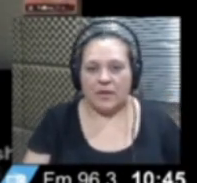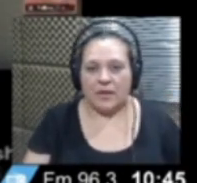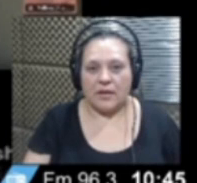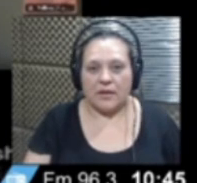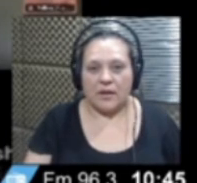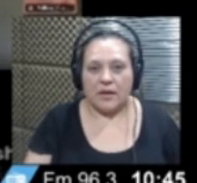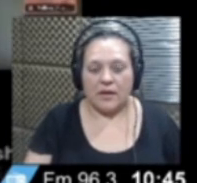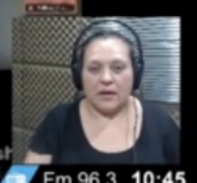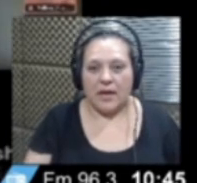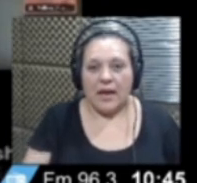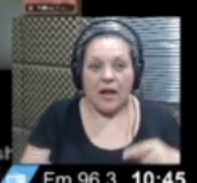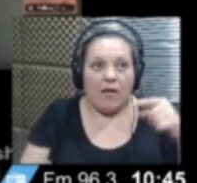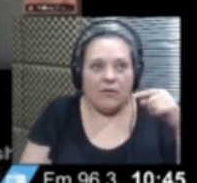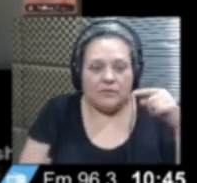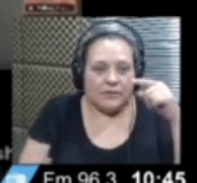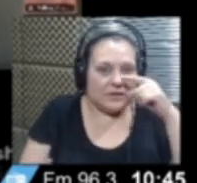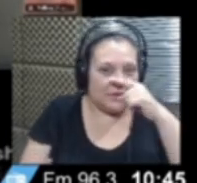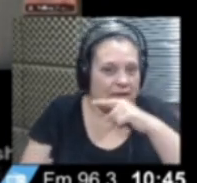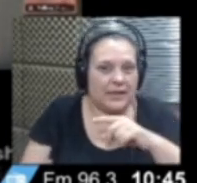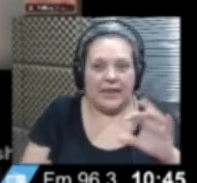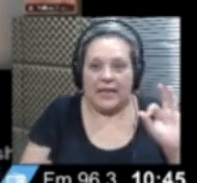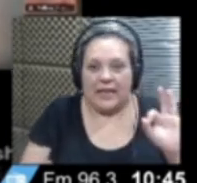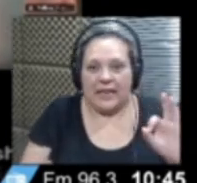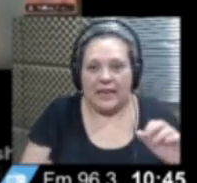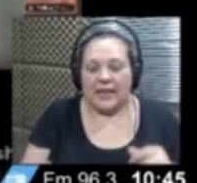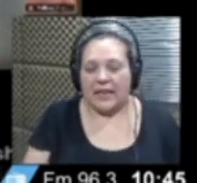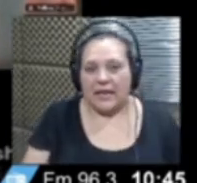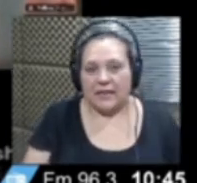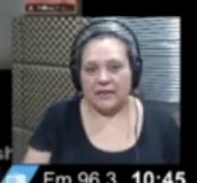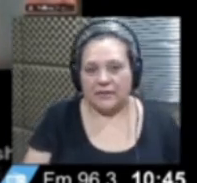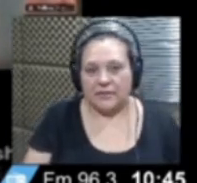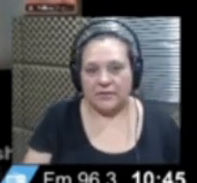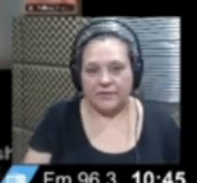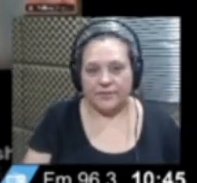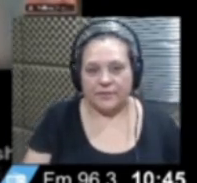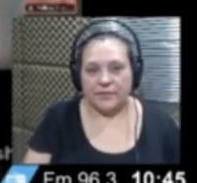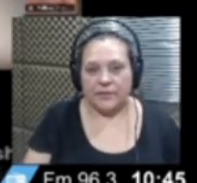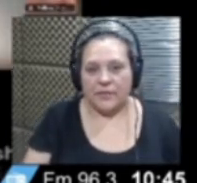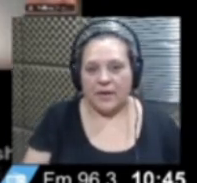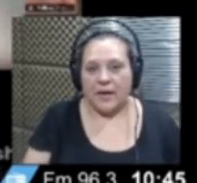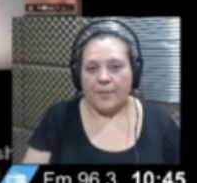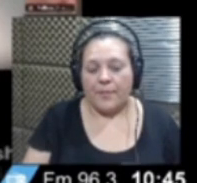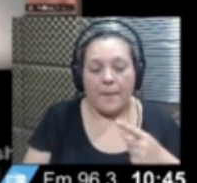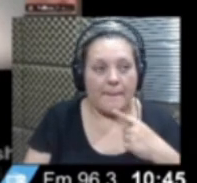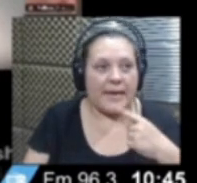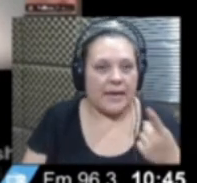de esa década nosotros estábamos acá. Ah, mira vos. Pero digo, cuando claro. ustedes se juntan a